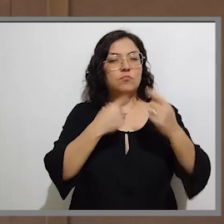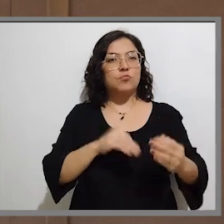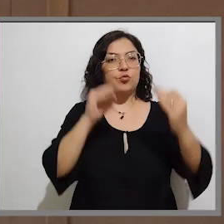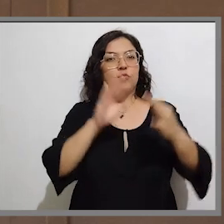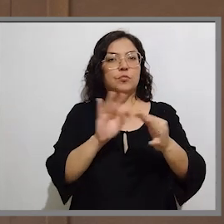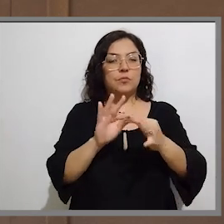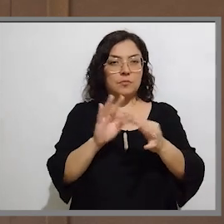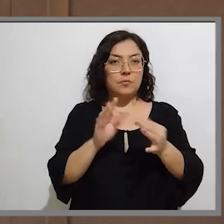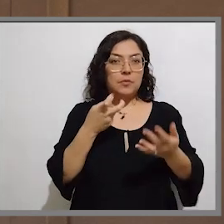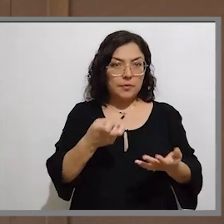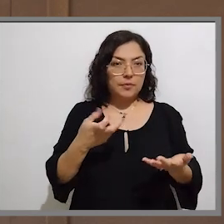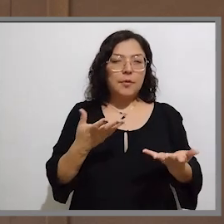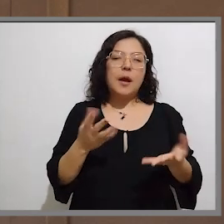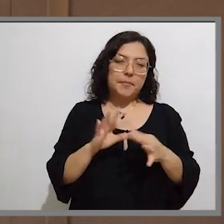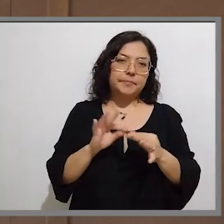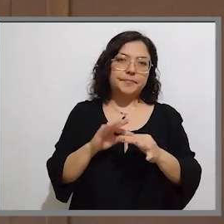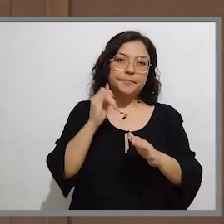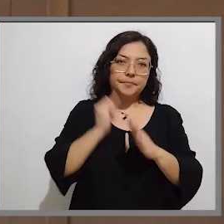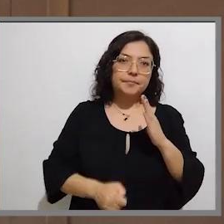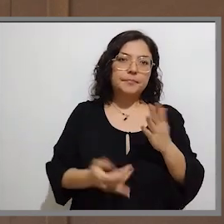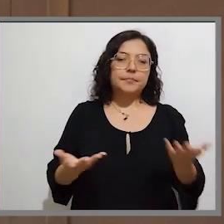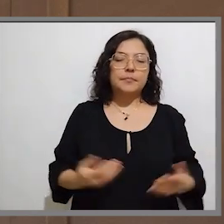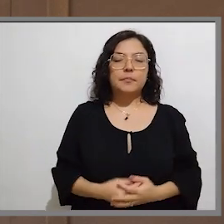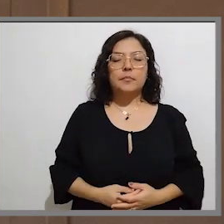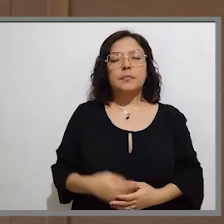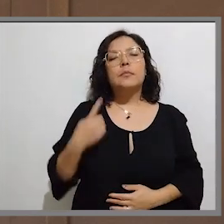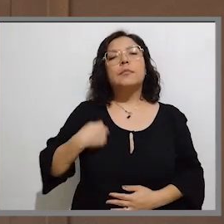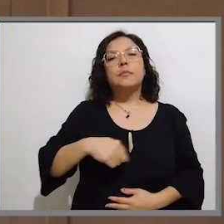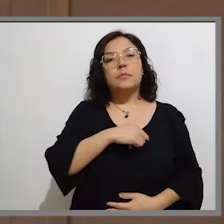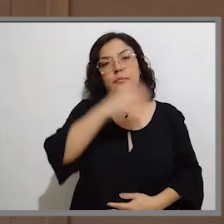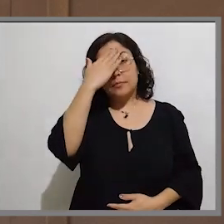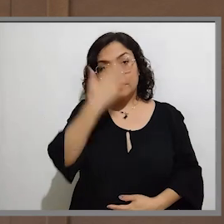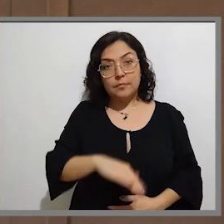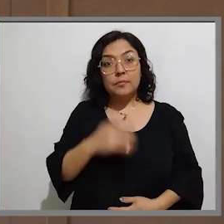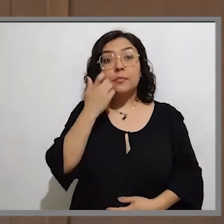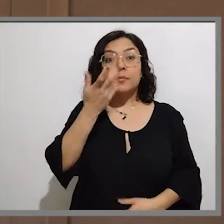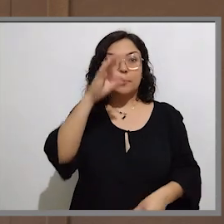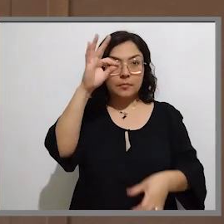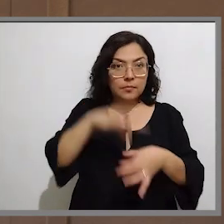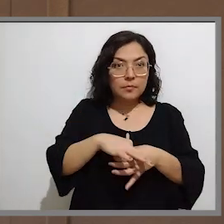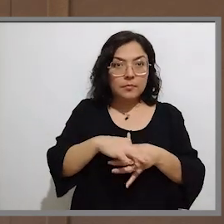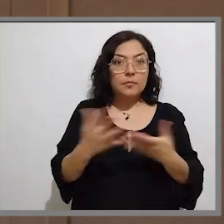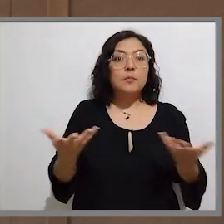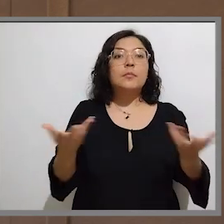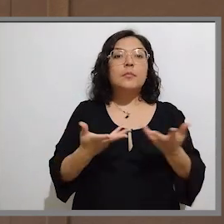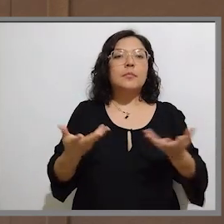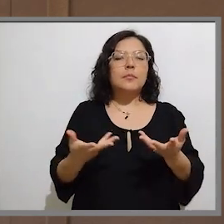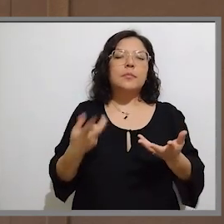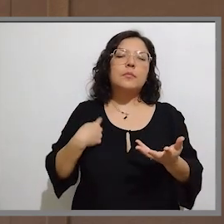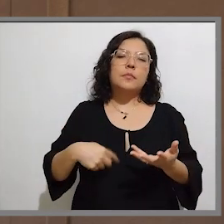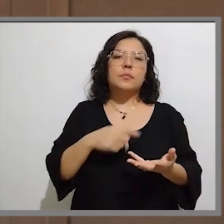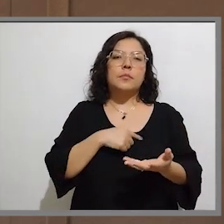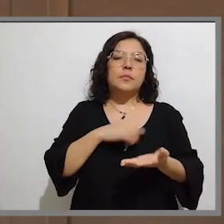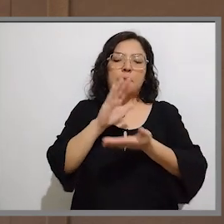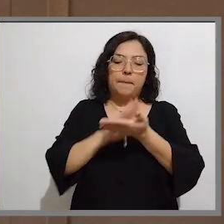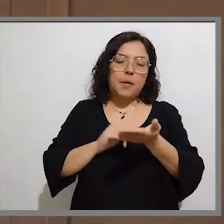de toda institución pública y más de los órganos electorales es poder ofrecer la documentación de cómo